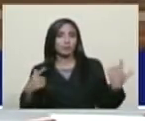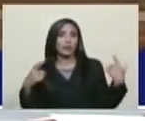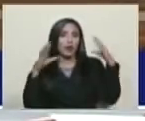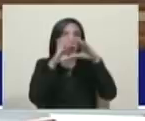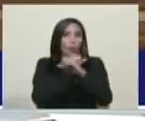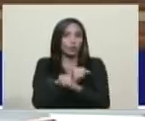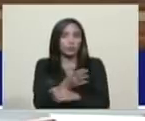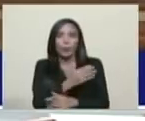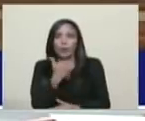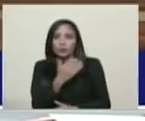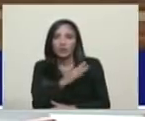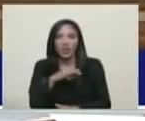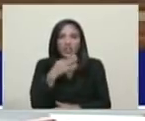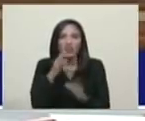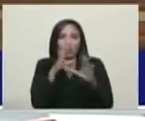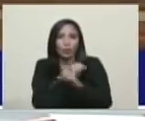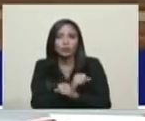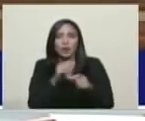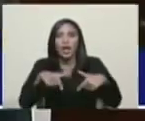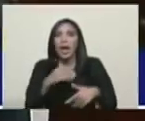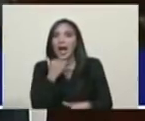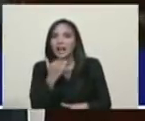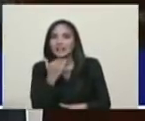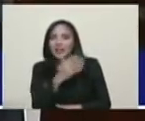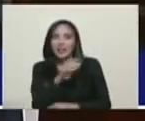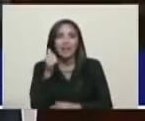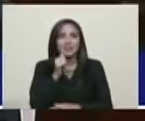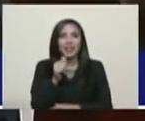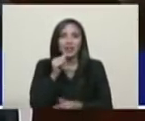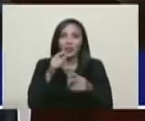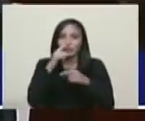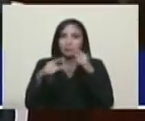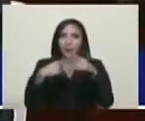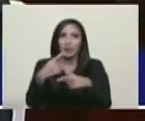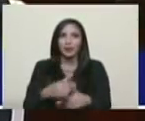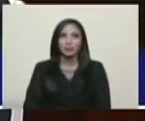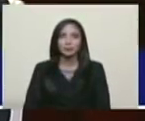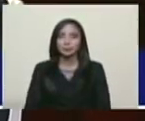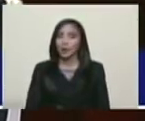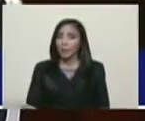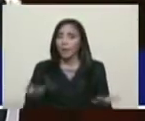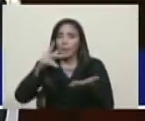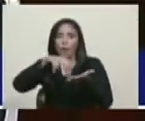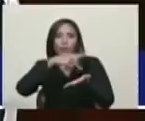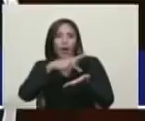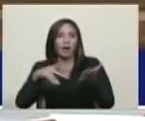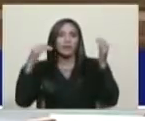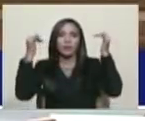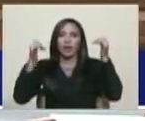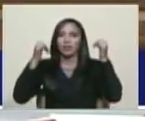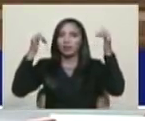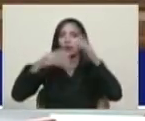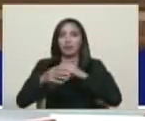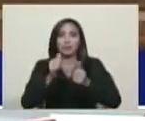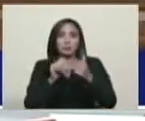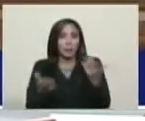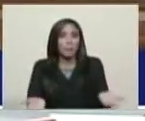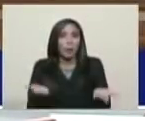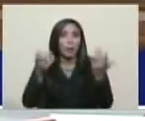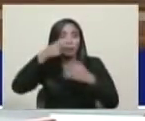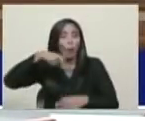ya. Sábado chiquito. Celebren, bailen, rumben, porque somos un